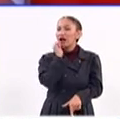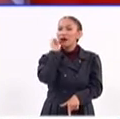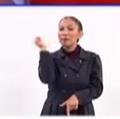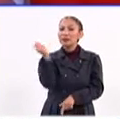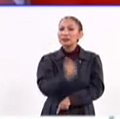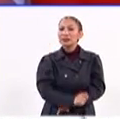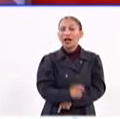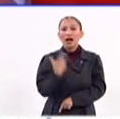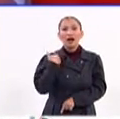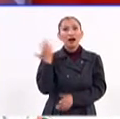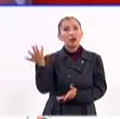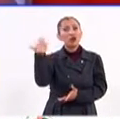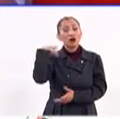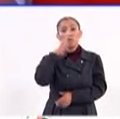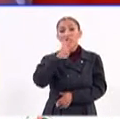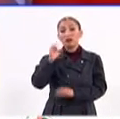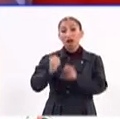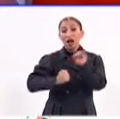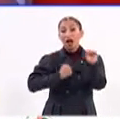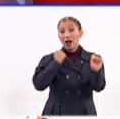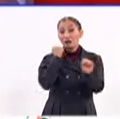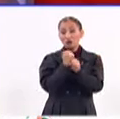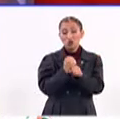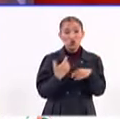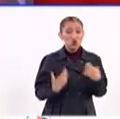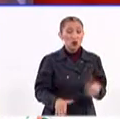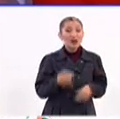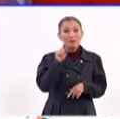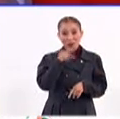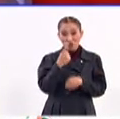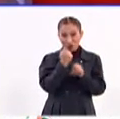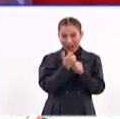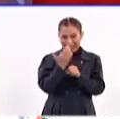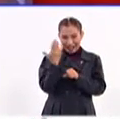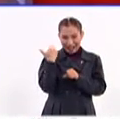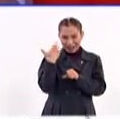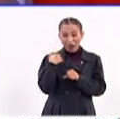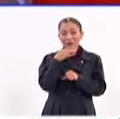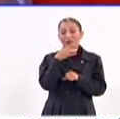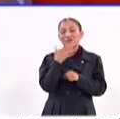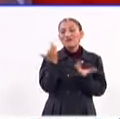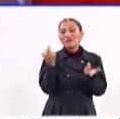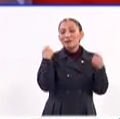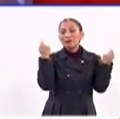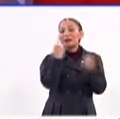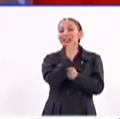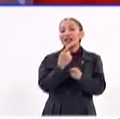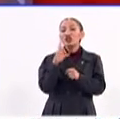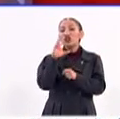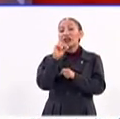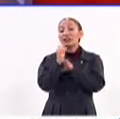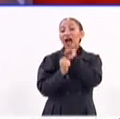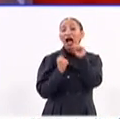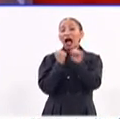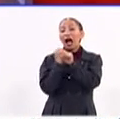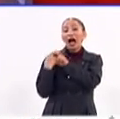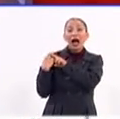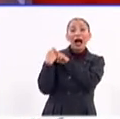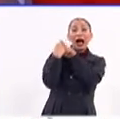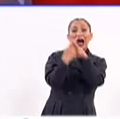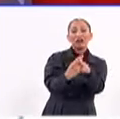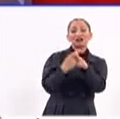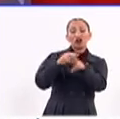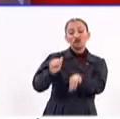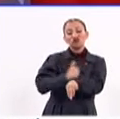amistad de más de 400 años. Y justo el año pasado festejamos el 130 aniversario